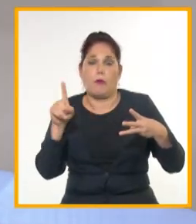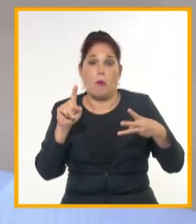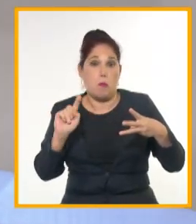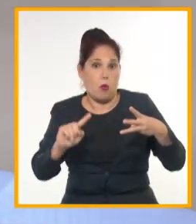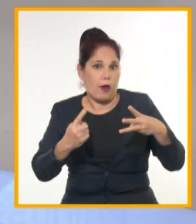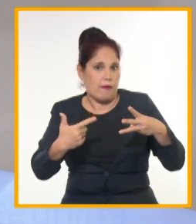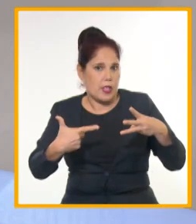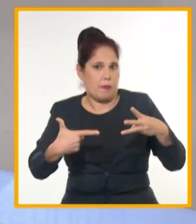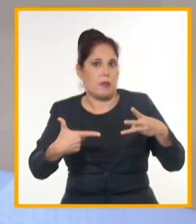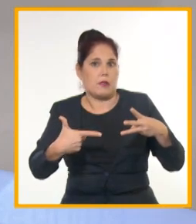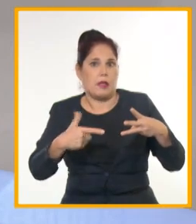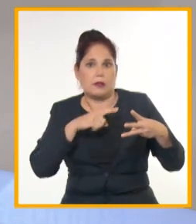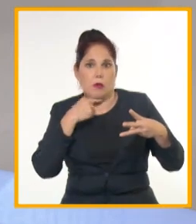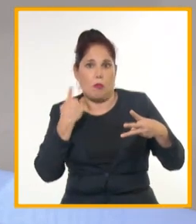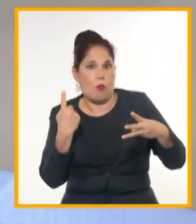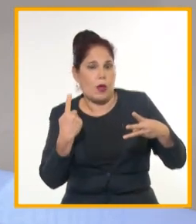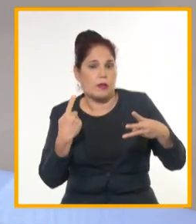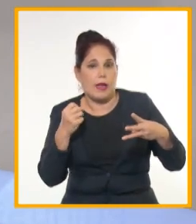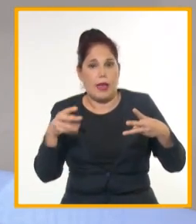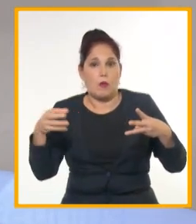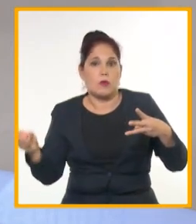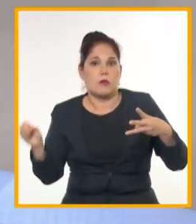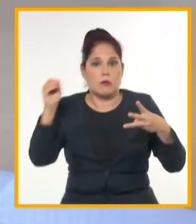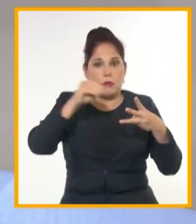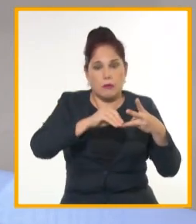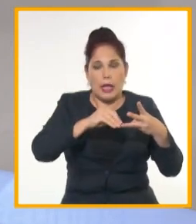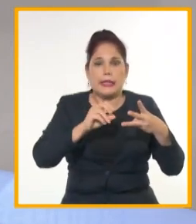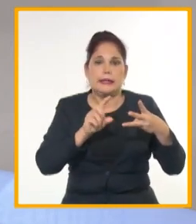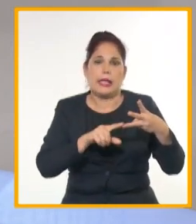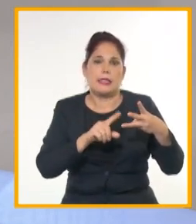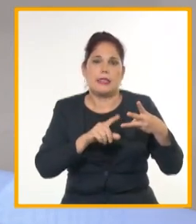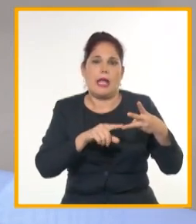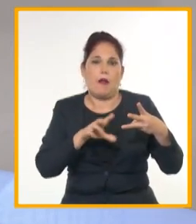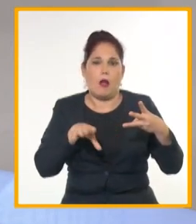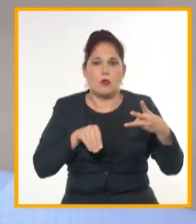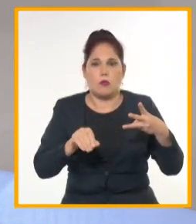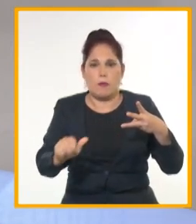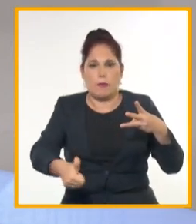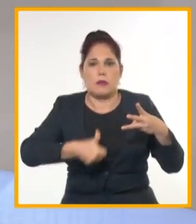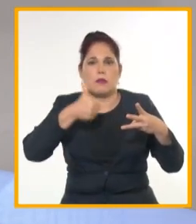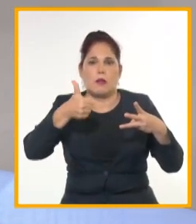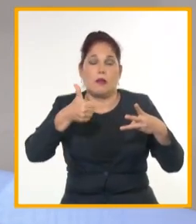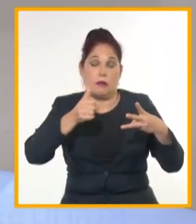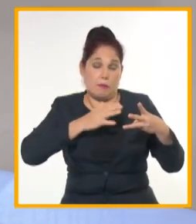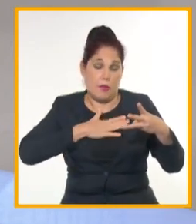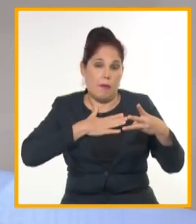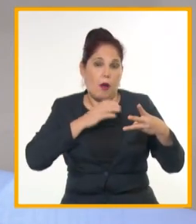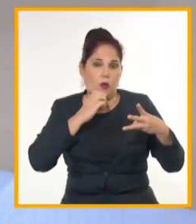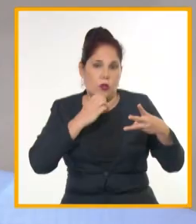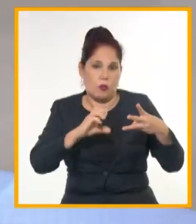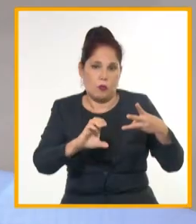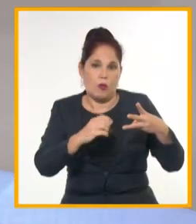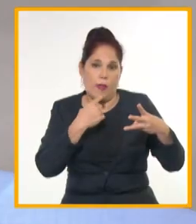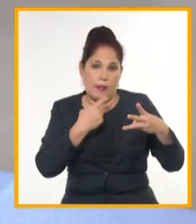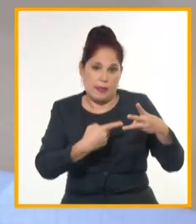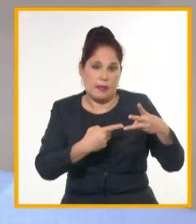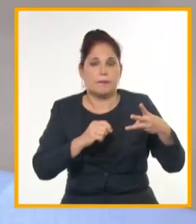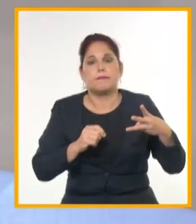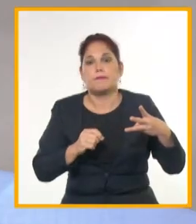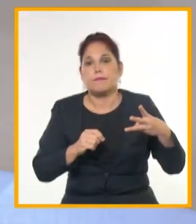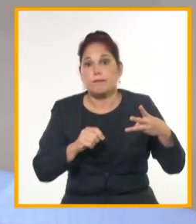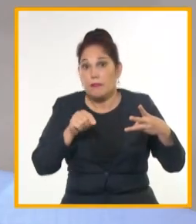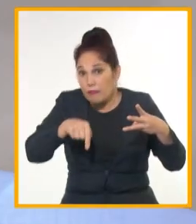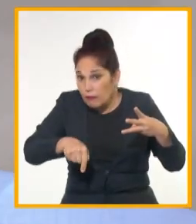en caso de muerte, renuncia, etcétera, asume automáticamente el cargo por la propia Constitución. Y eso hasta